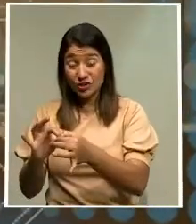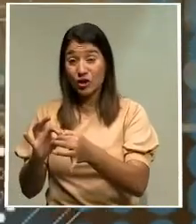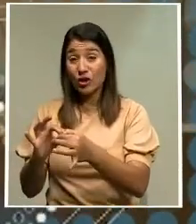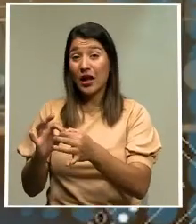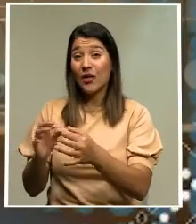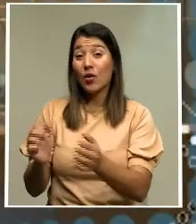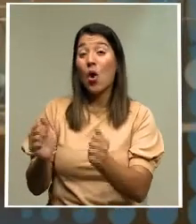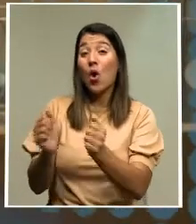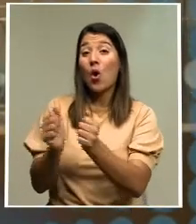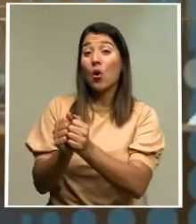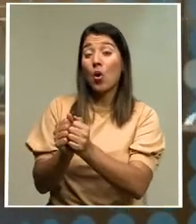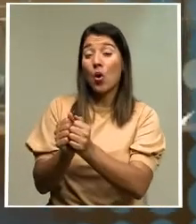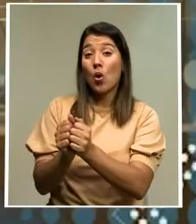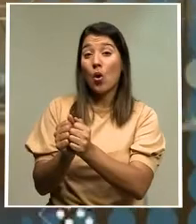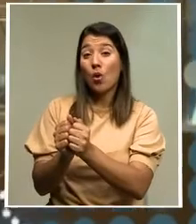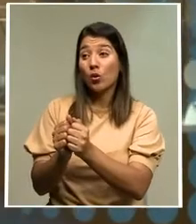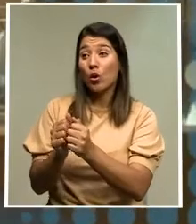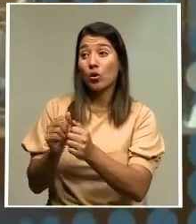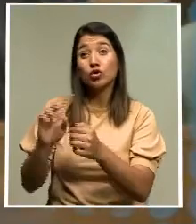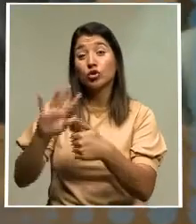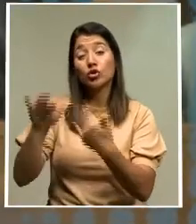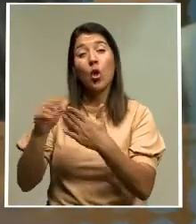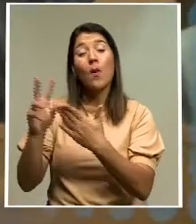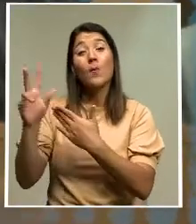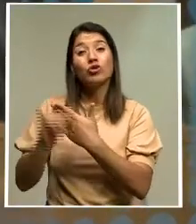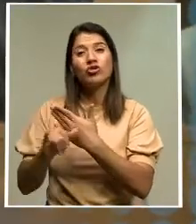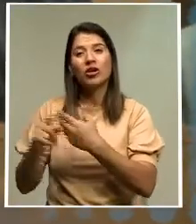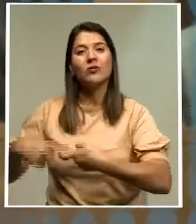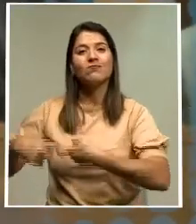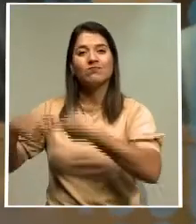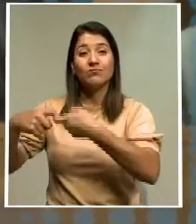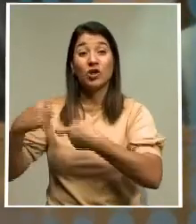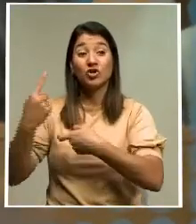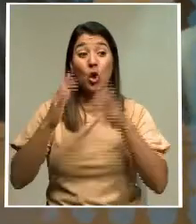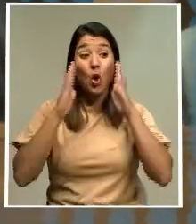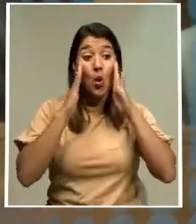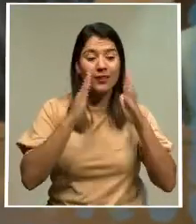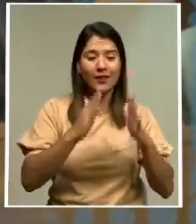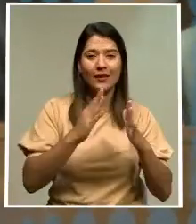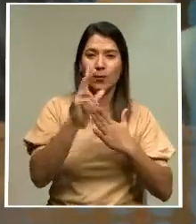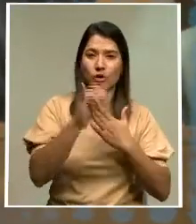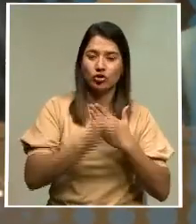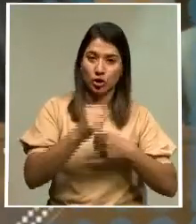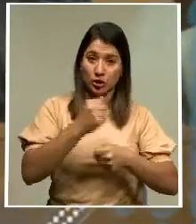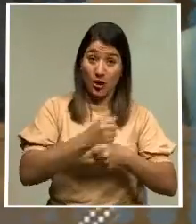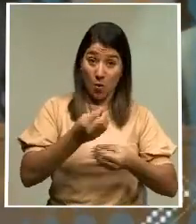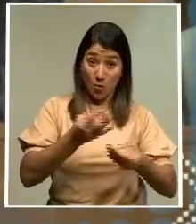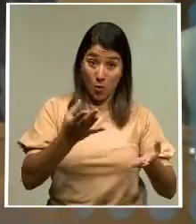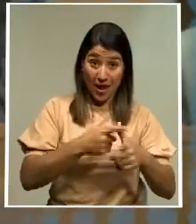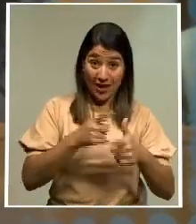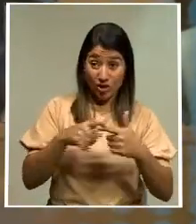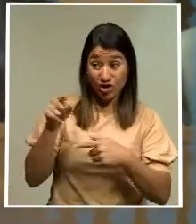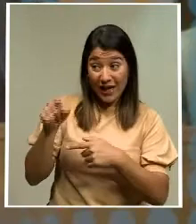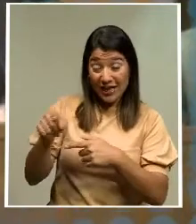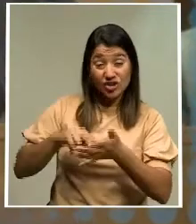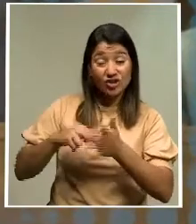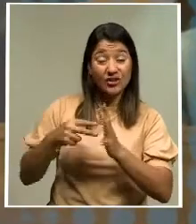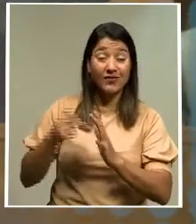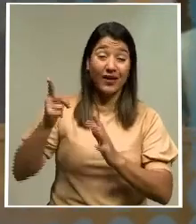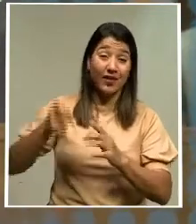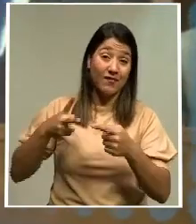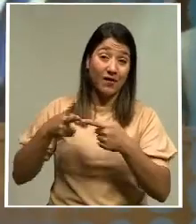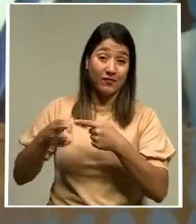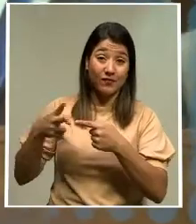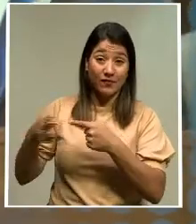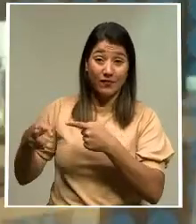ajenos al proyecto de empleo público. En turismo aseguran que esta demora provocará despidos masivos